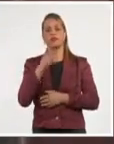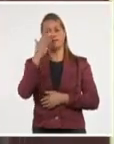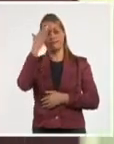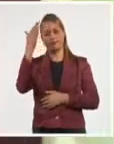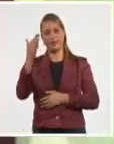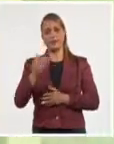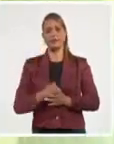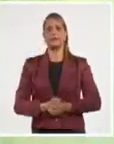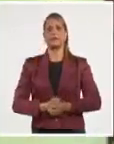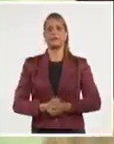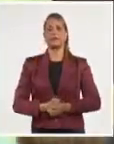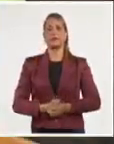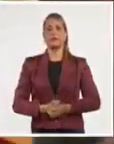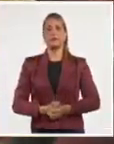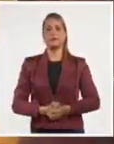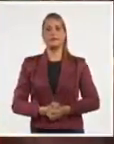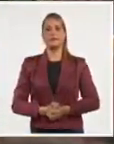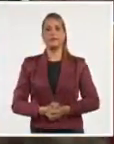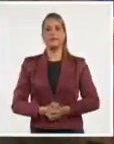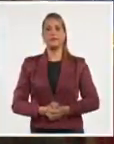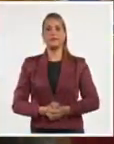gracias.